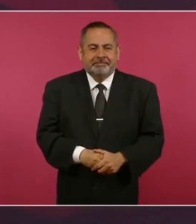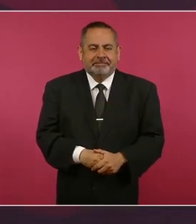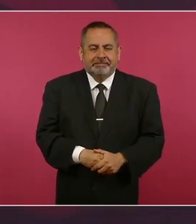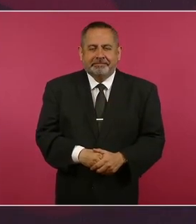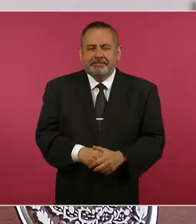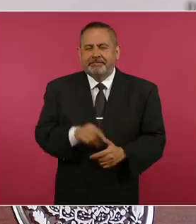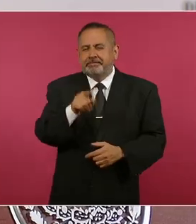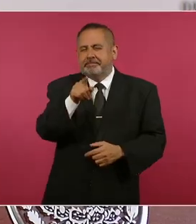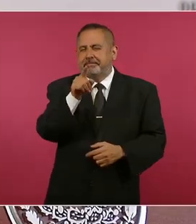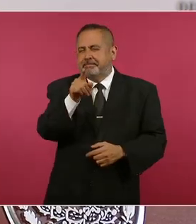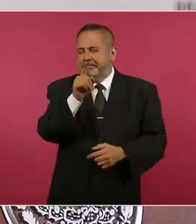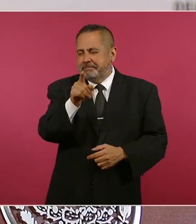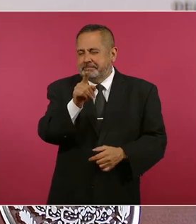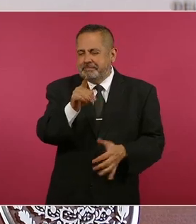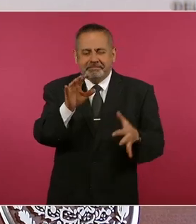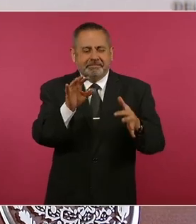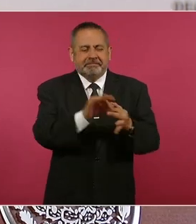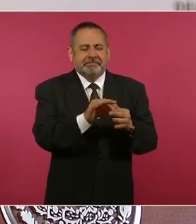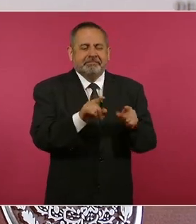apegada